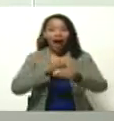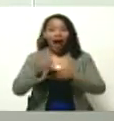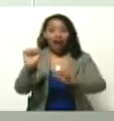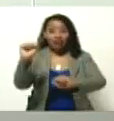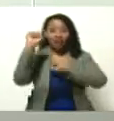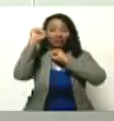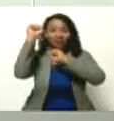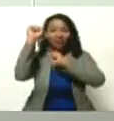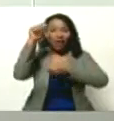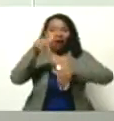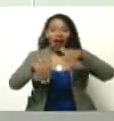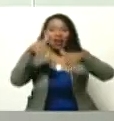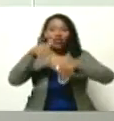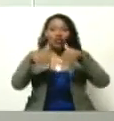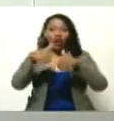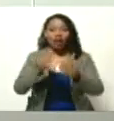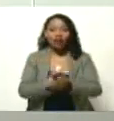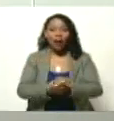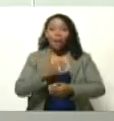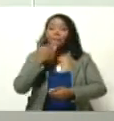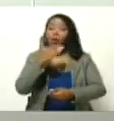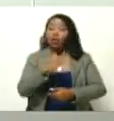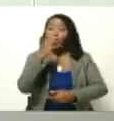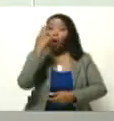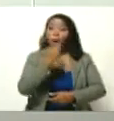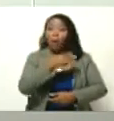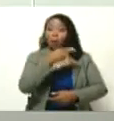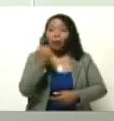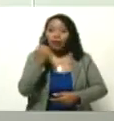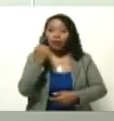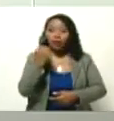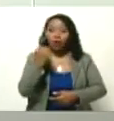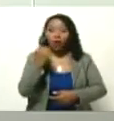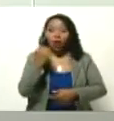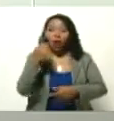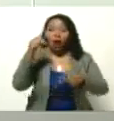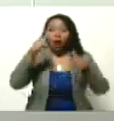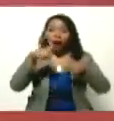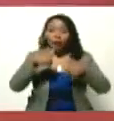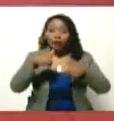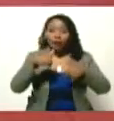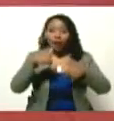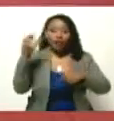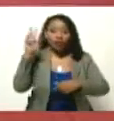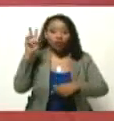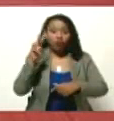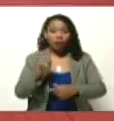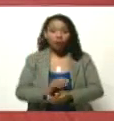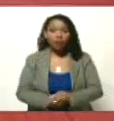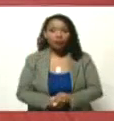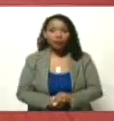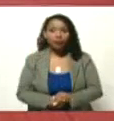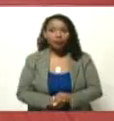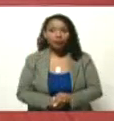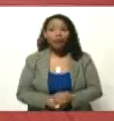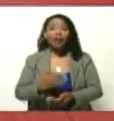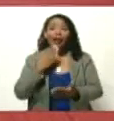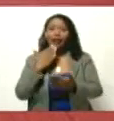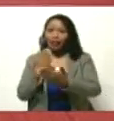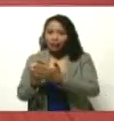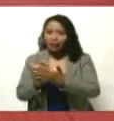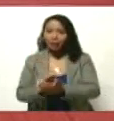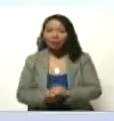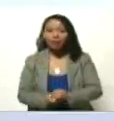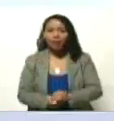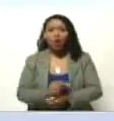electoral en los próximos compromisos comiciales en Venezuela? Gracias. Gracias, Alessandro. Bueno,